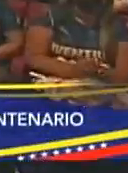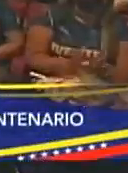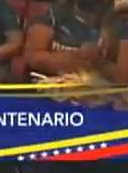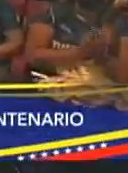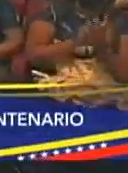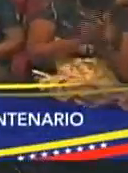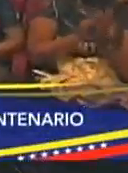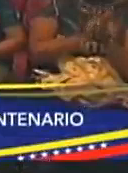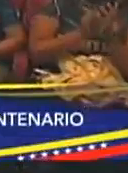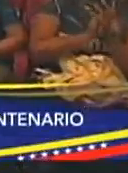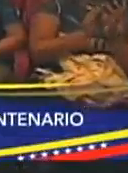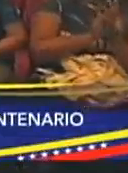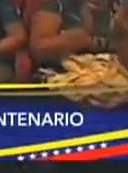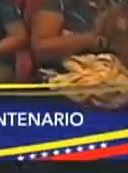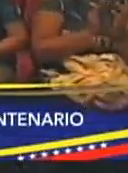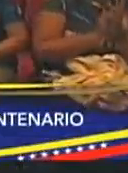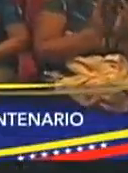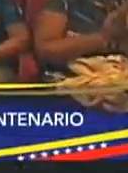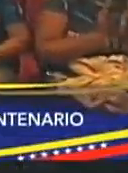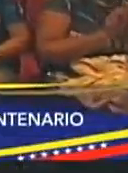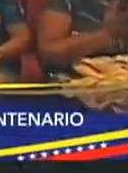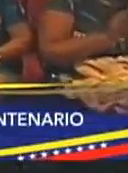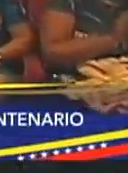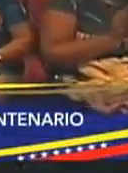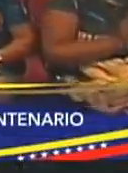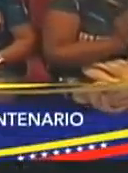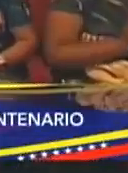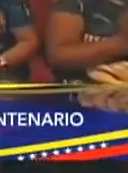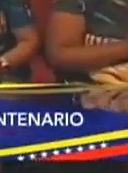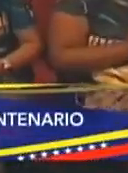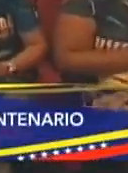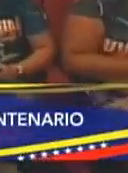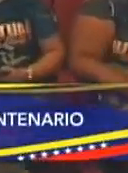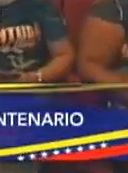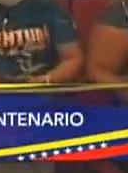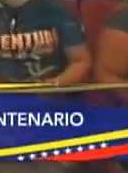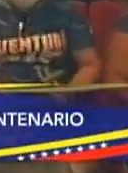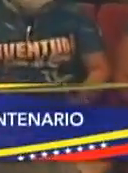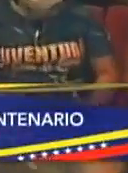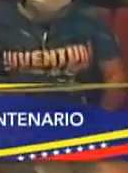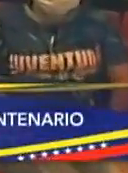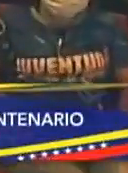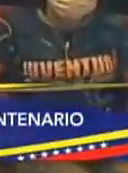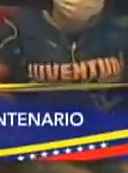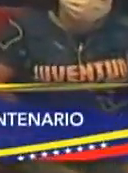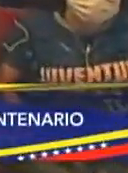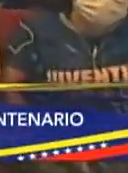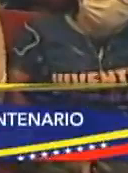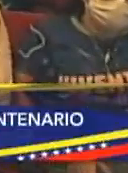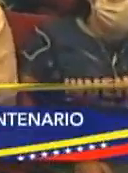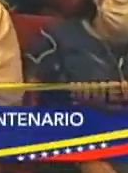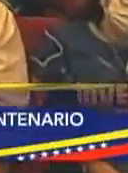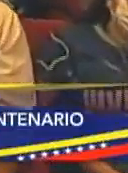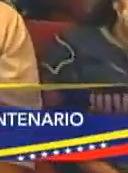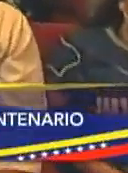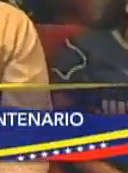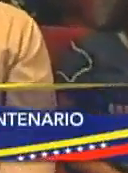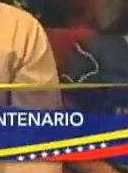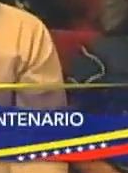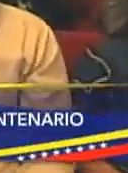porque han convertido el coloquio en una fuente para irradiar emociones,